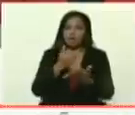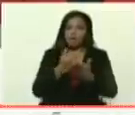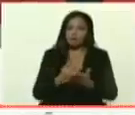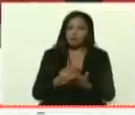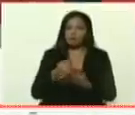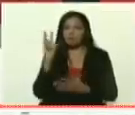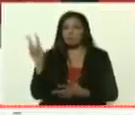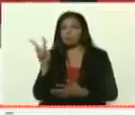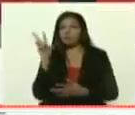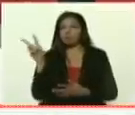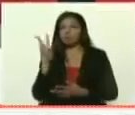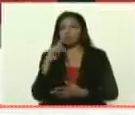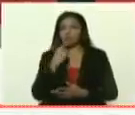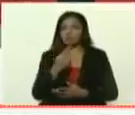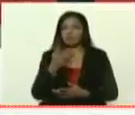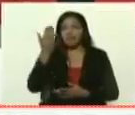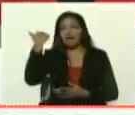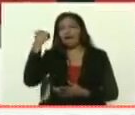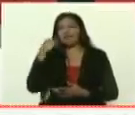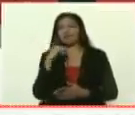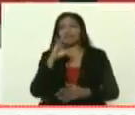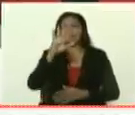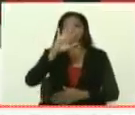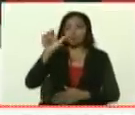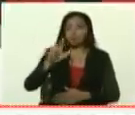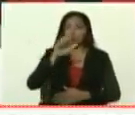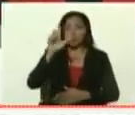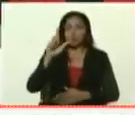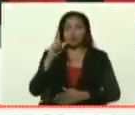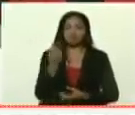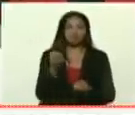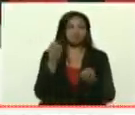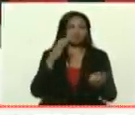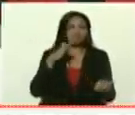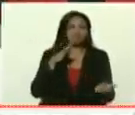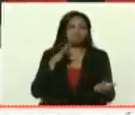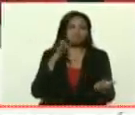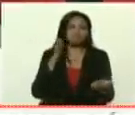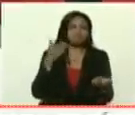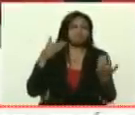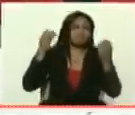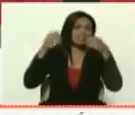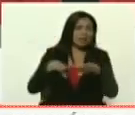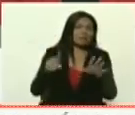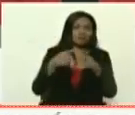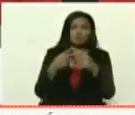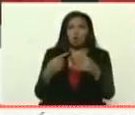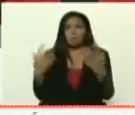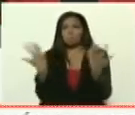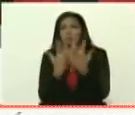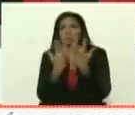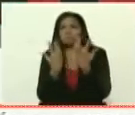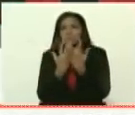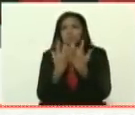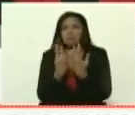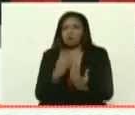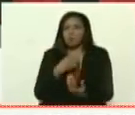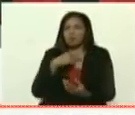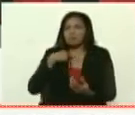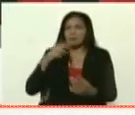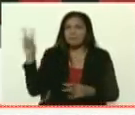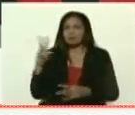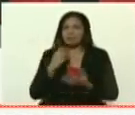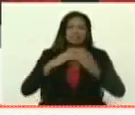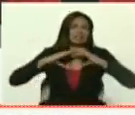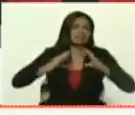de Venezuela. Yo dije el otro día, el 5 de julio, ya basta ya de conflictos estériles. Venezuela está cansada